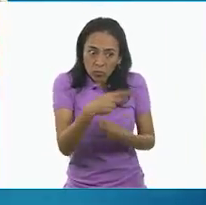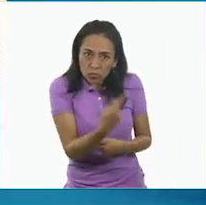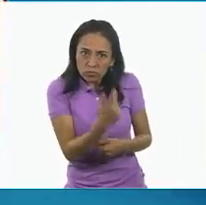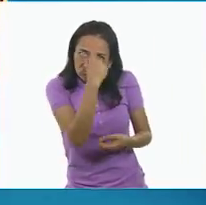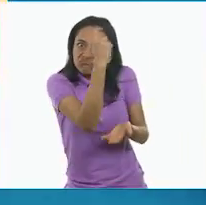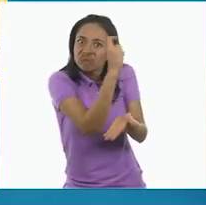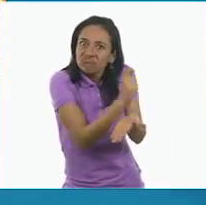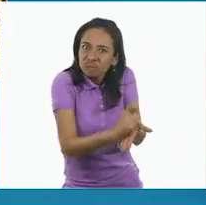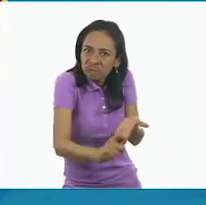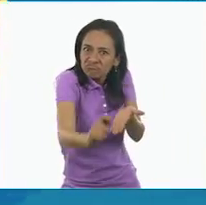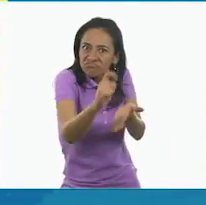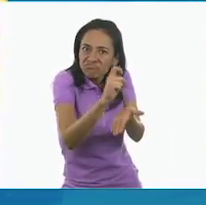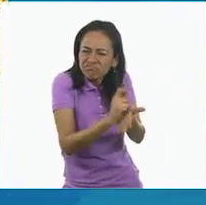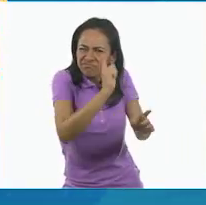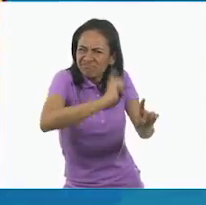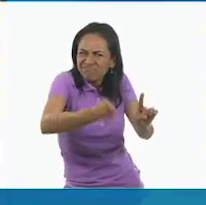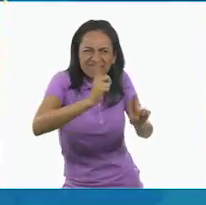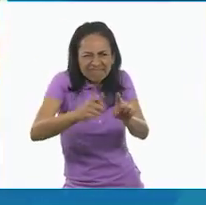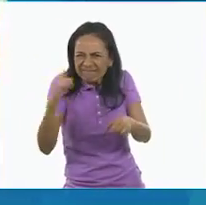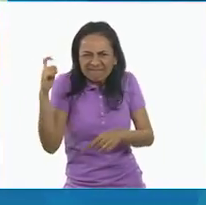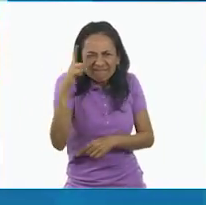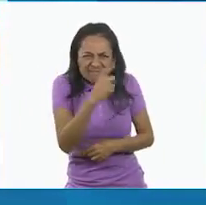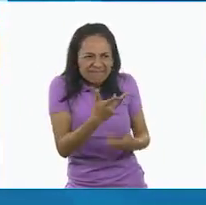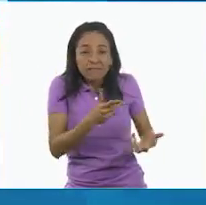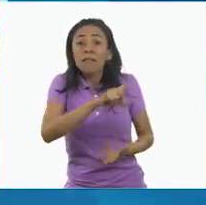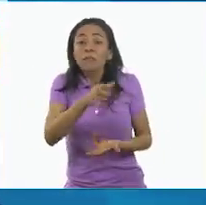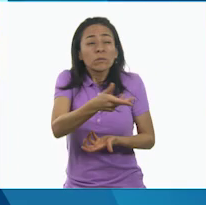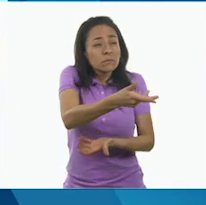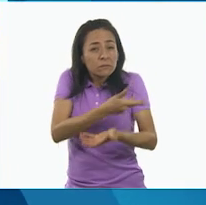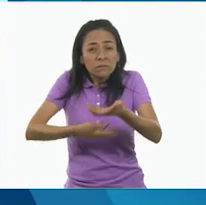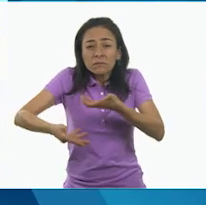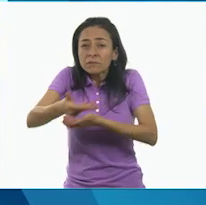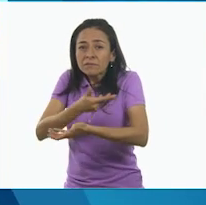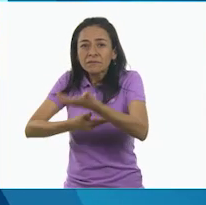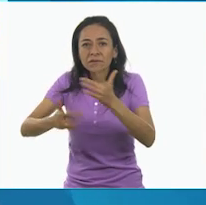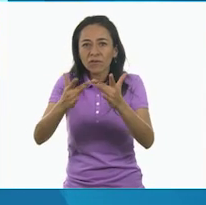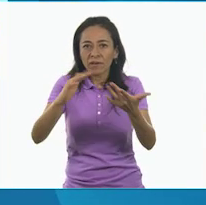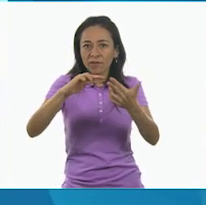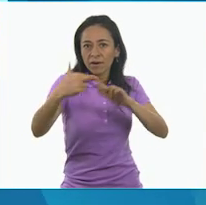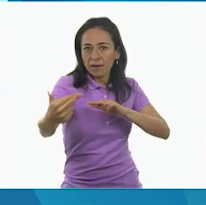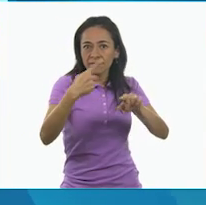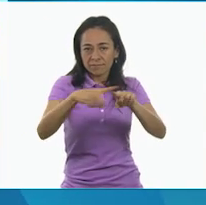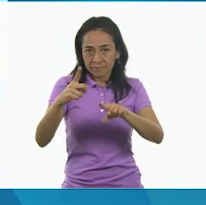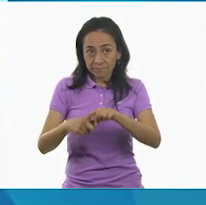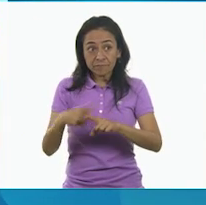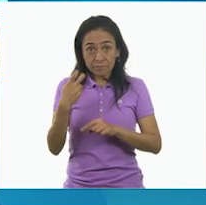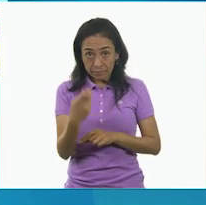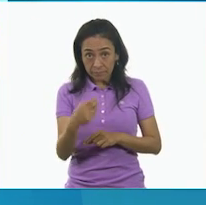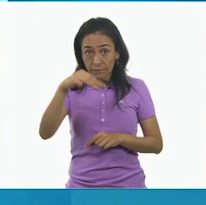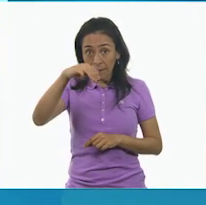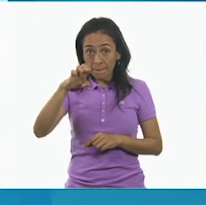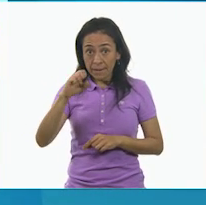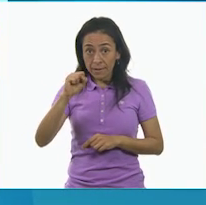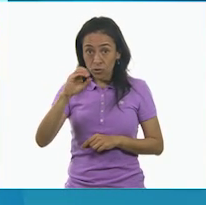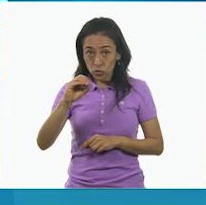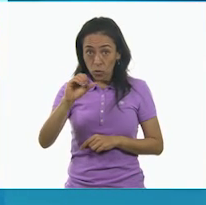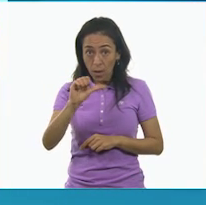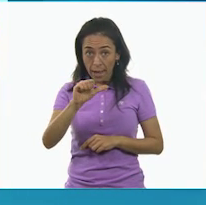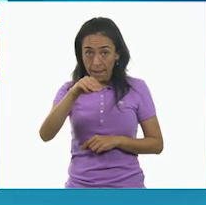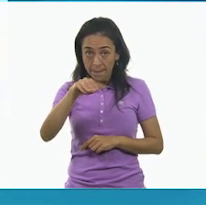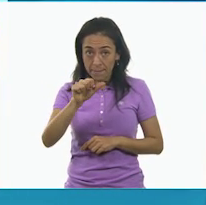y relaciones comerciales. Mesoamérica se divide, a su vez, en 6 áreas